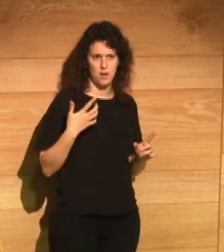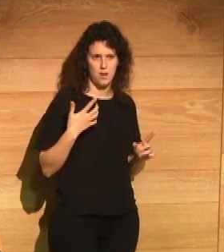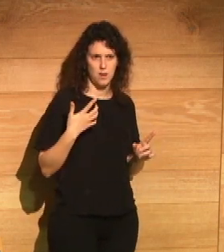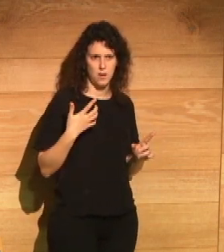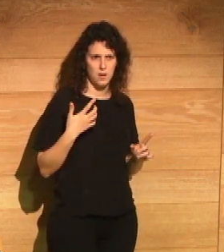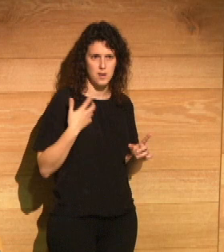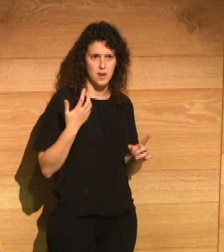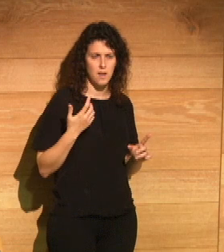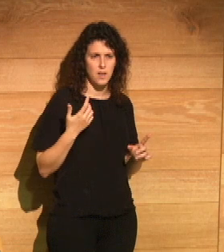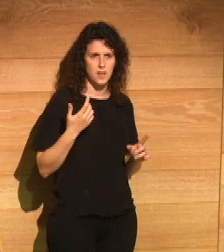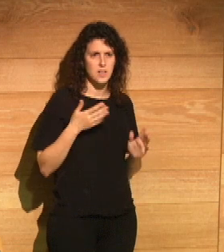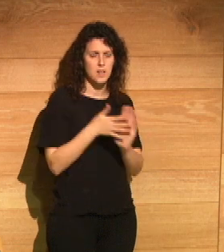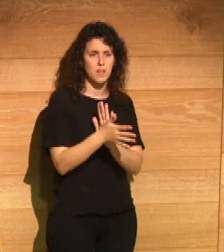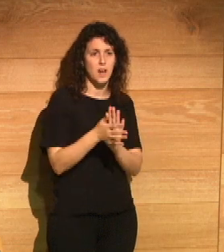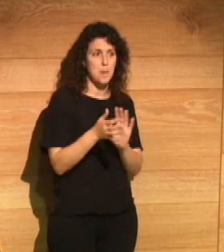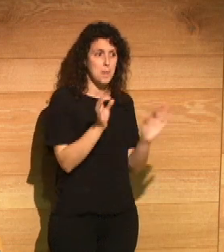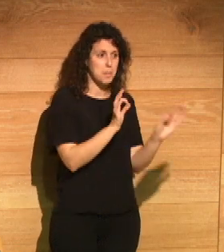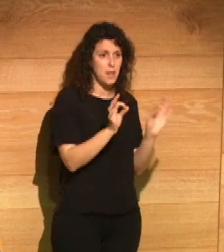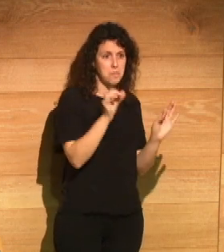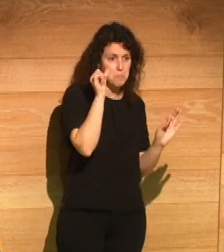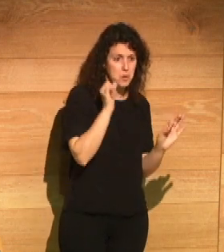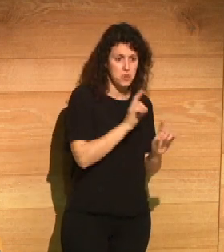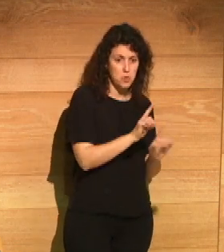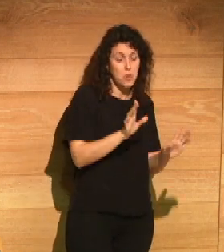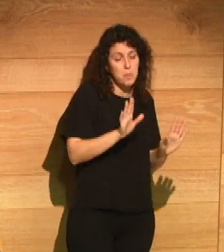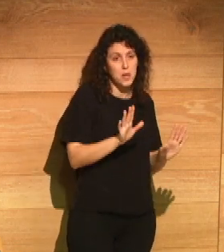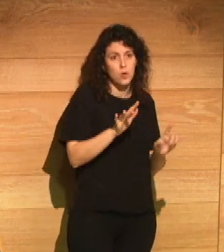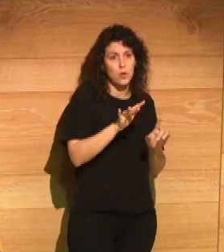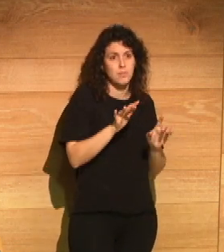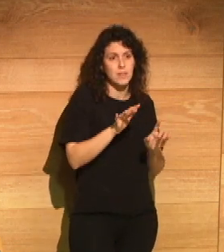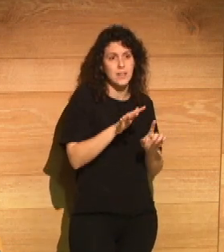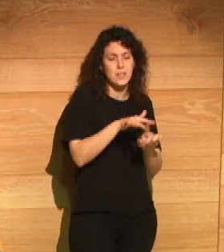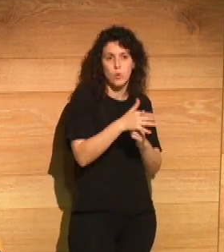y que no están listas para eso a lo mejor, pero no les queda otra.